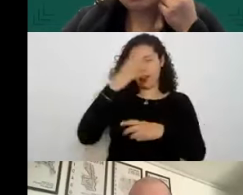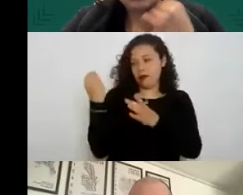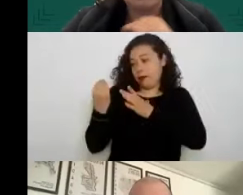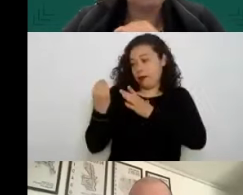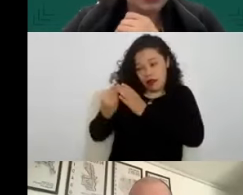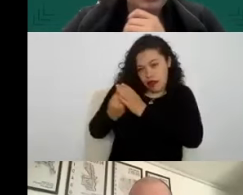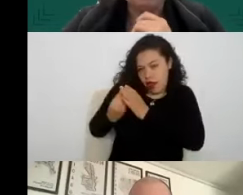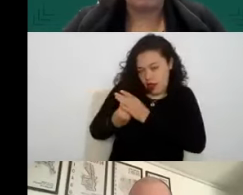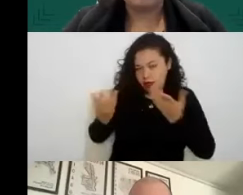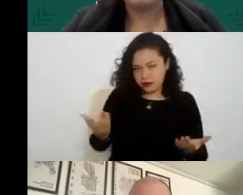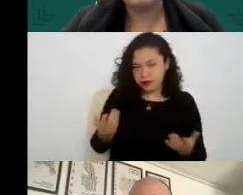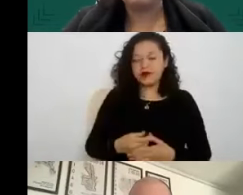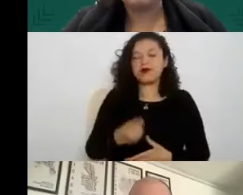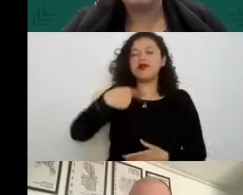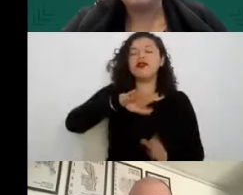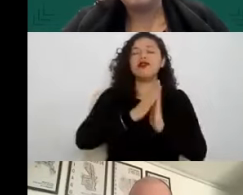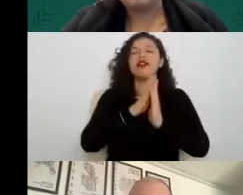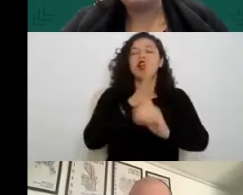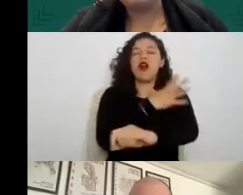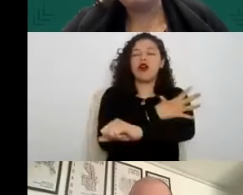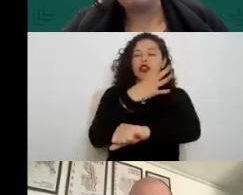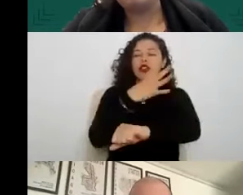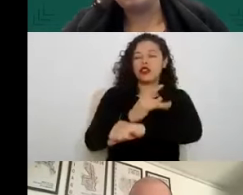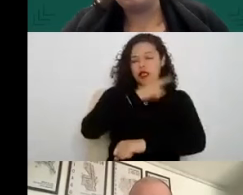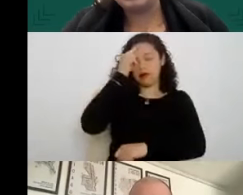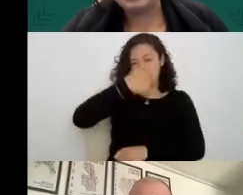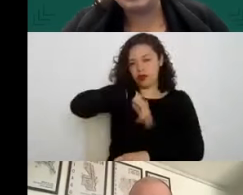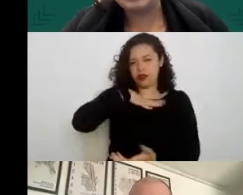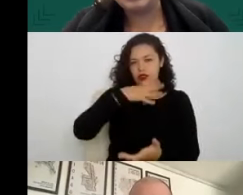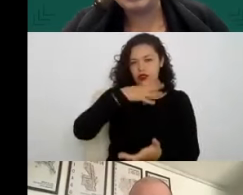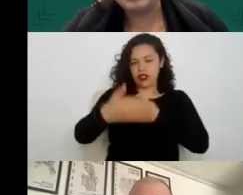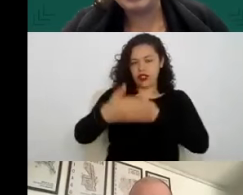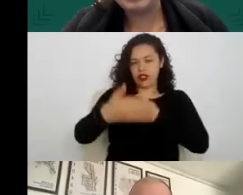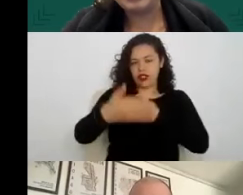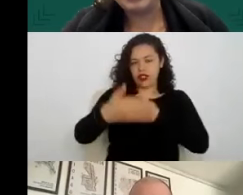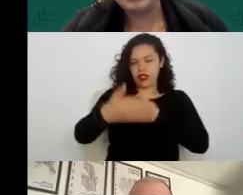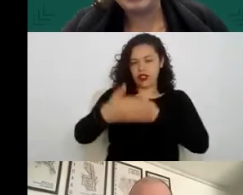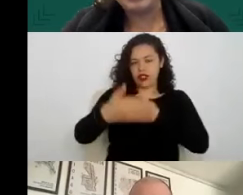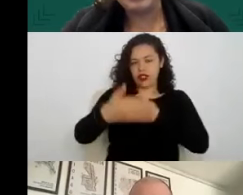más sinceros posibles para seguir mejorando el servicio. Aldo, nuevamente, muchas gracias.